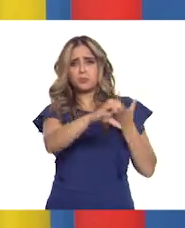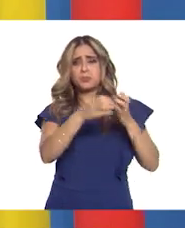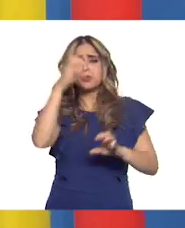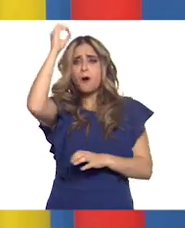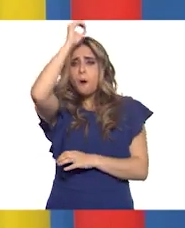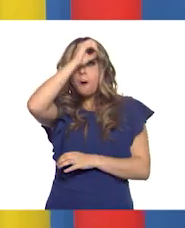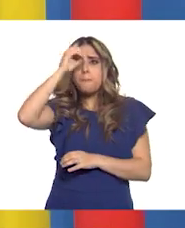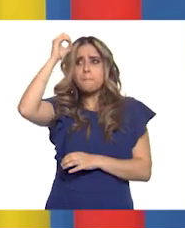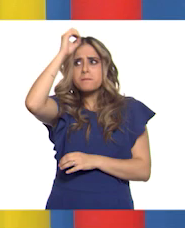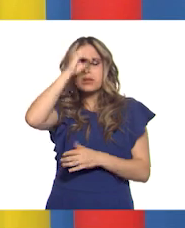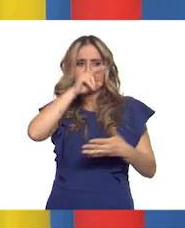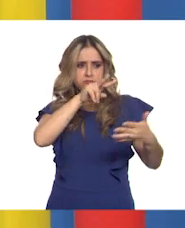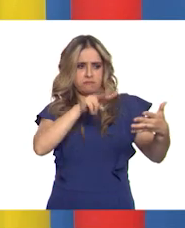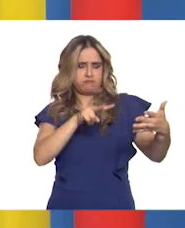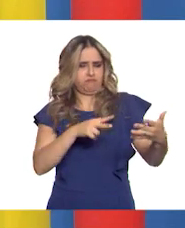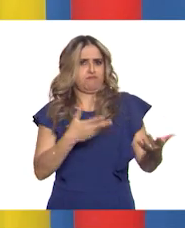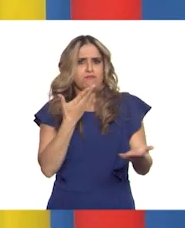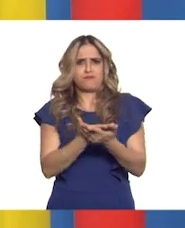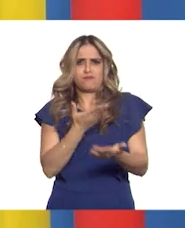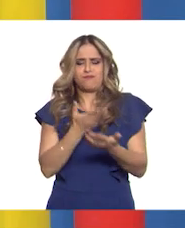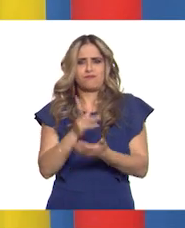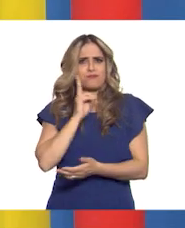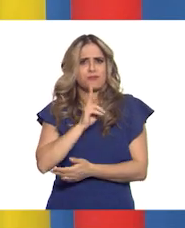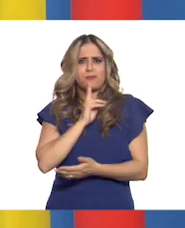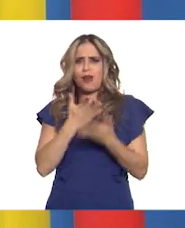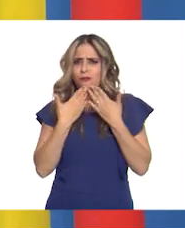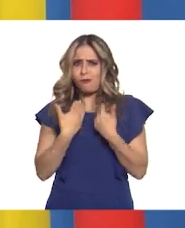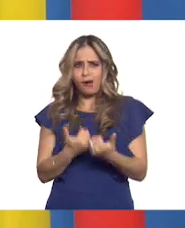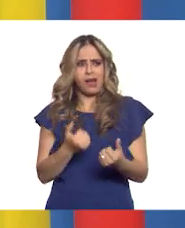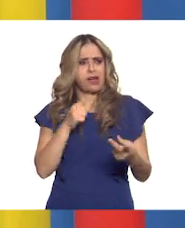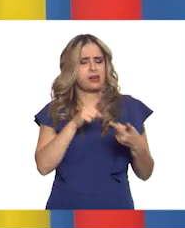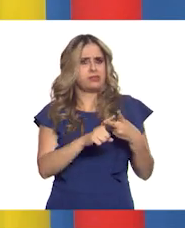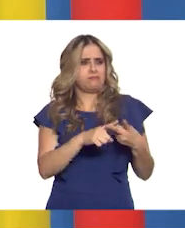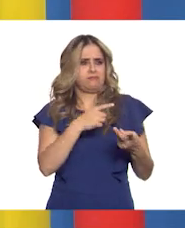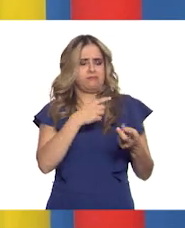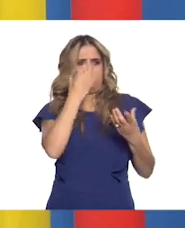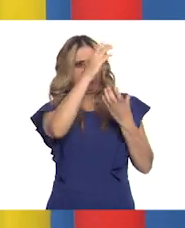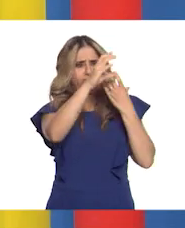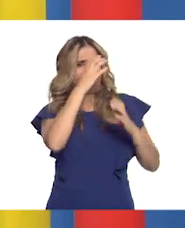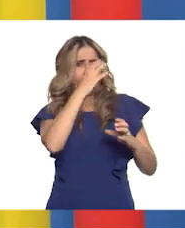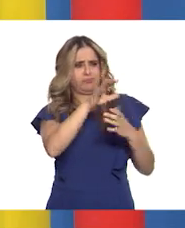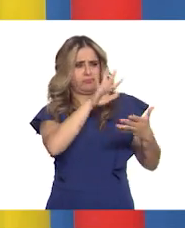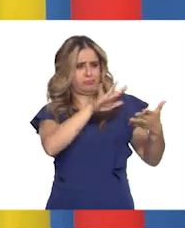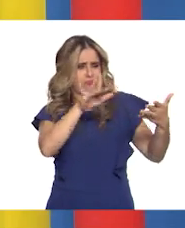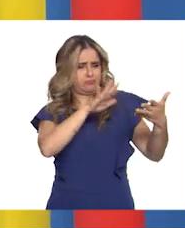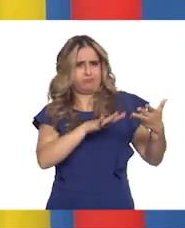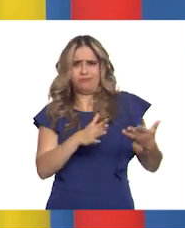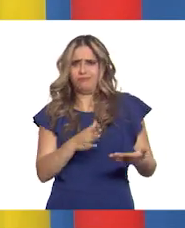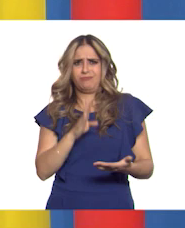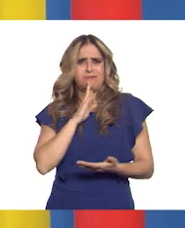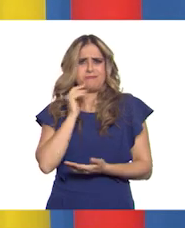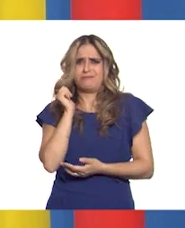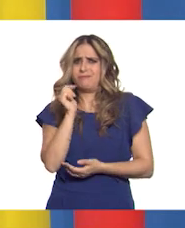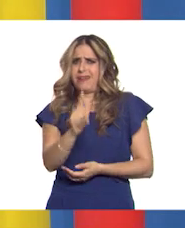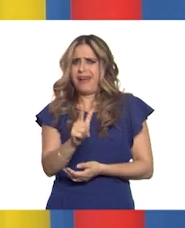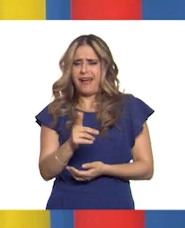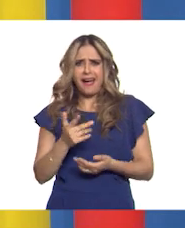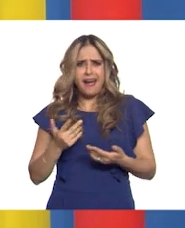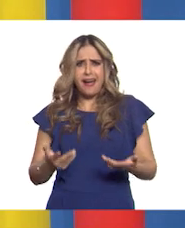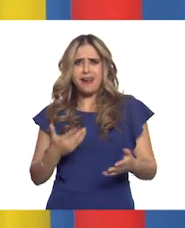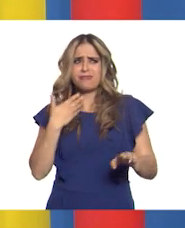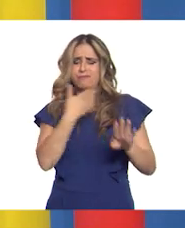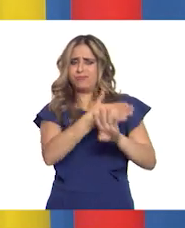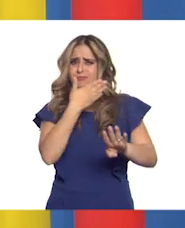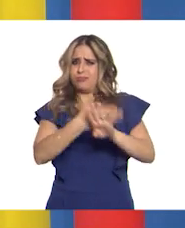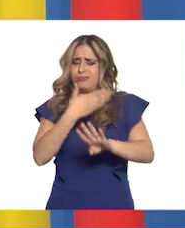pues la verdad es que no tienen fundamentos o no están argumentadas y tienden a caer, al no estar argumentadas, en